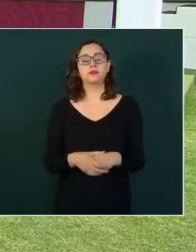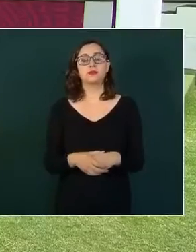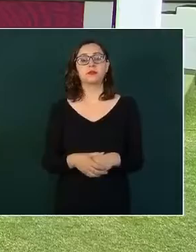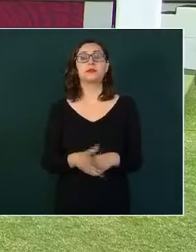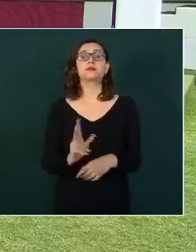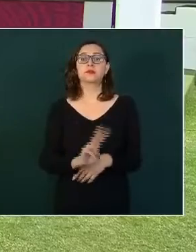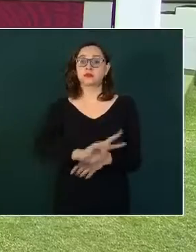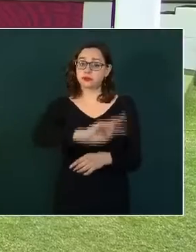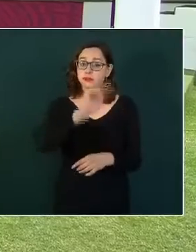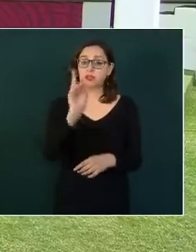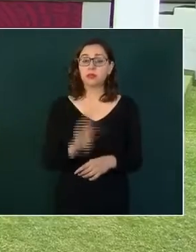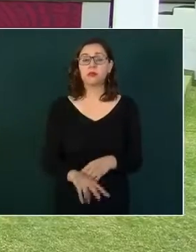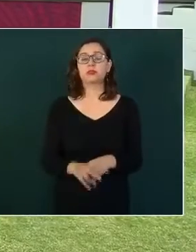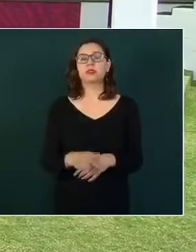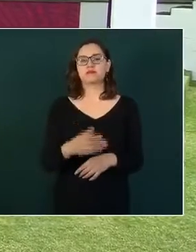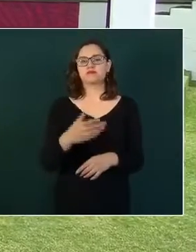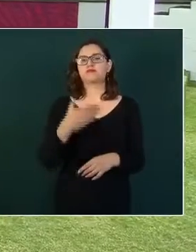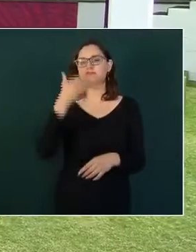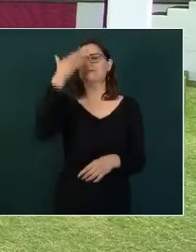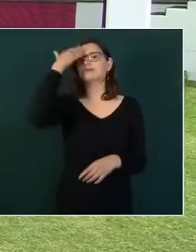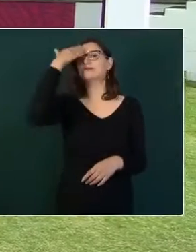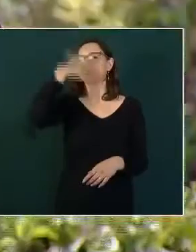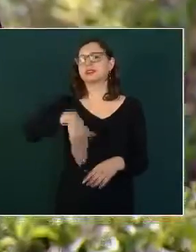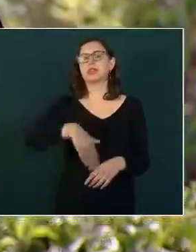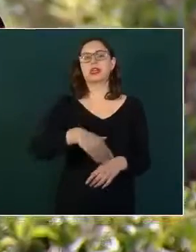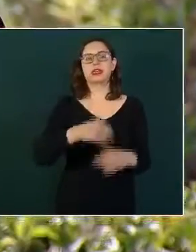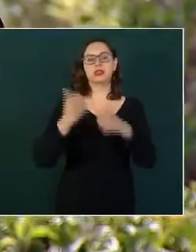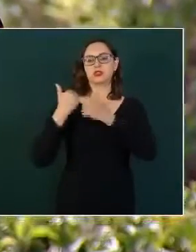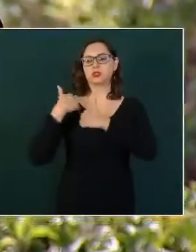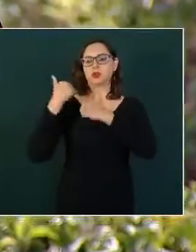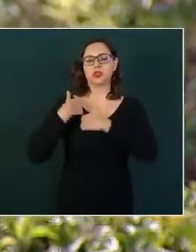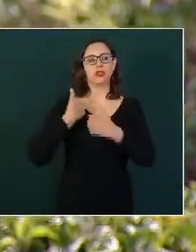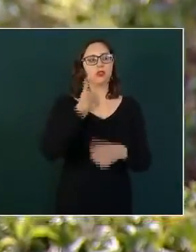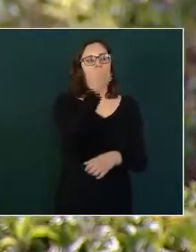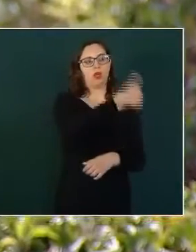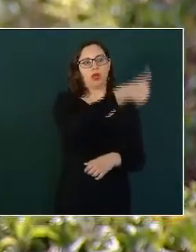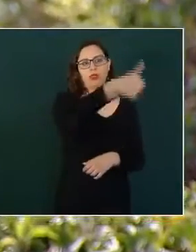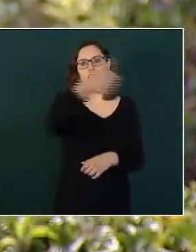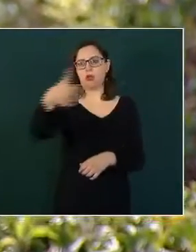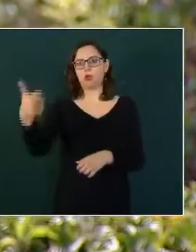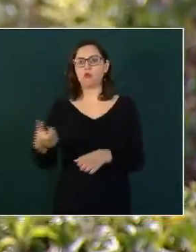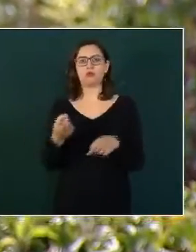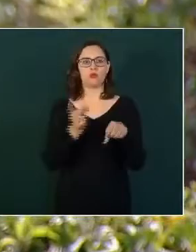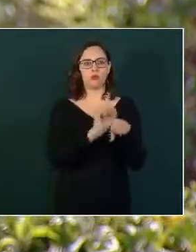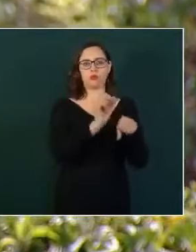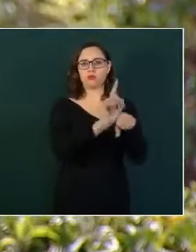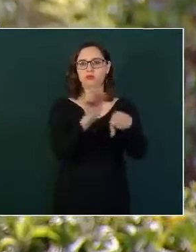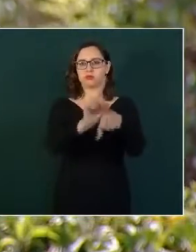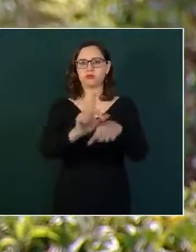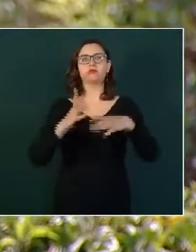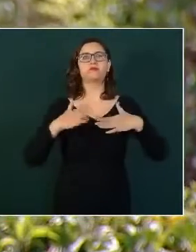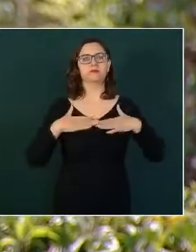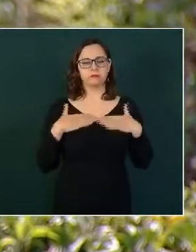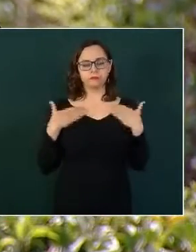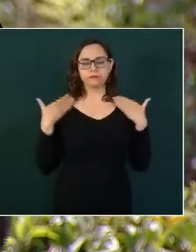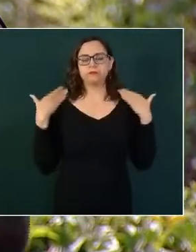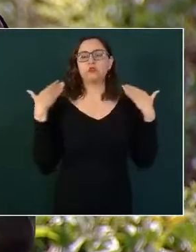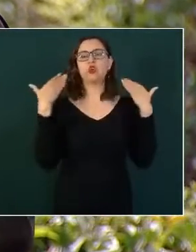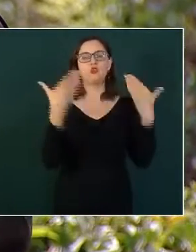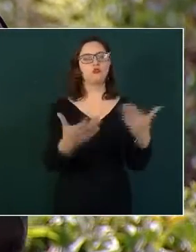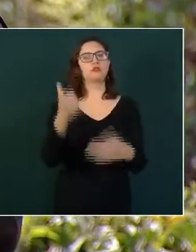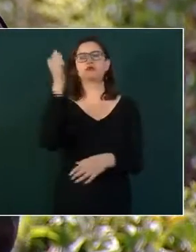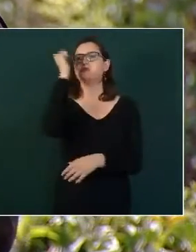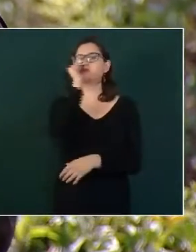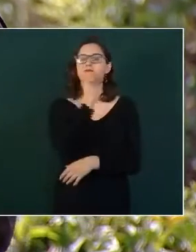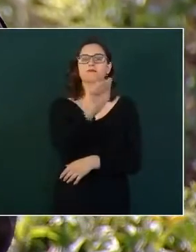mayor motivación de cada soldado en el quehacer diario es la confianza que el pueblo de México desde siempre